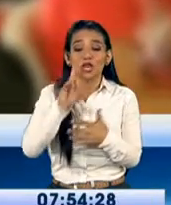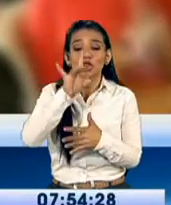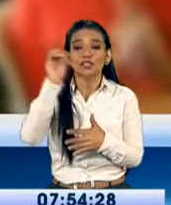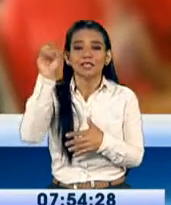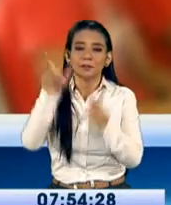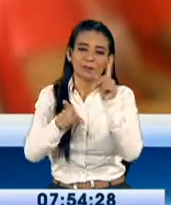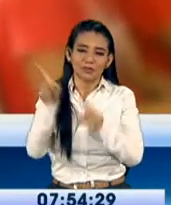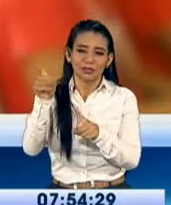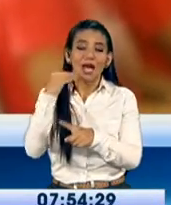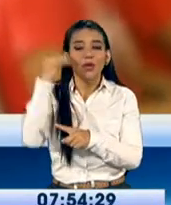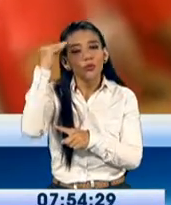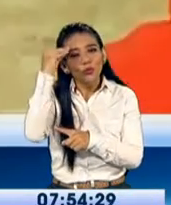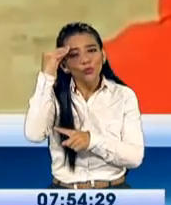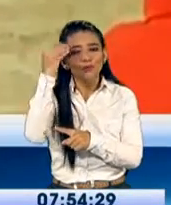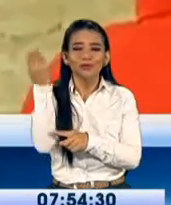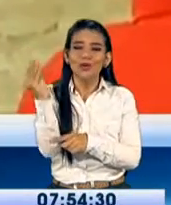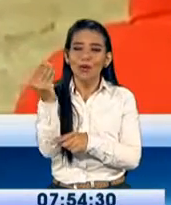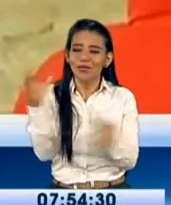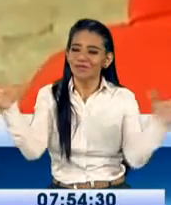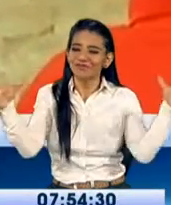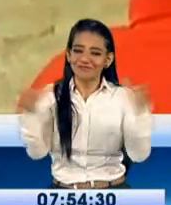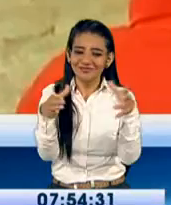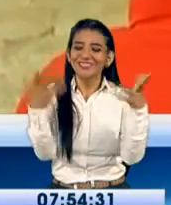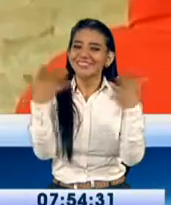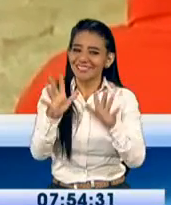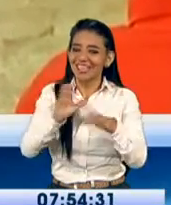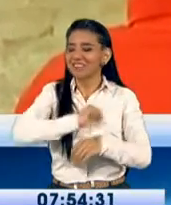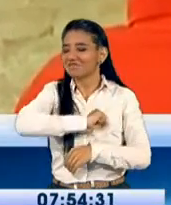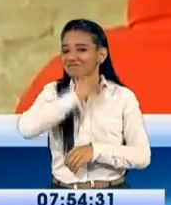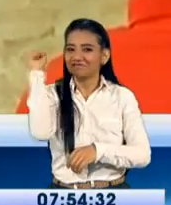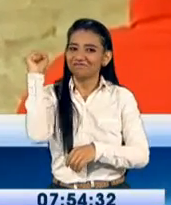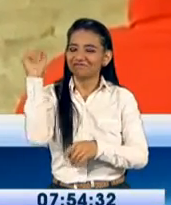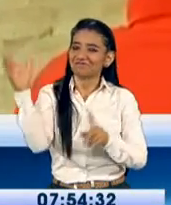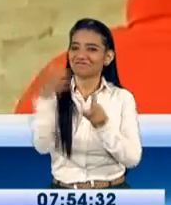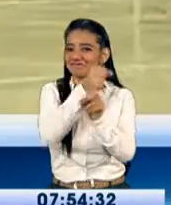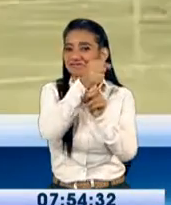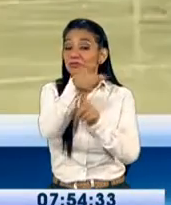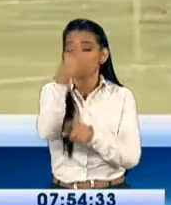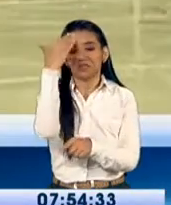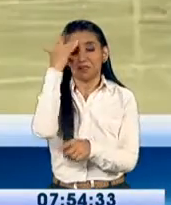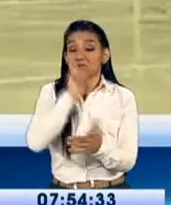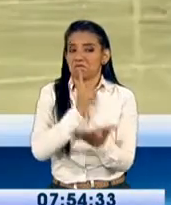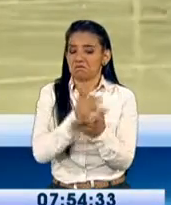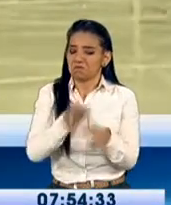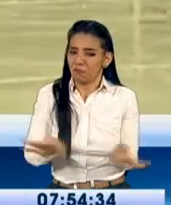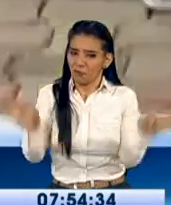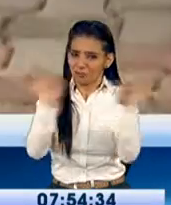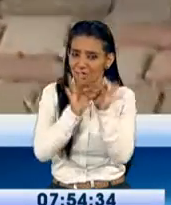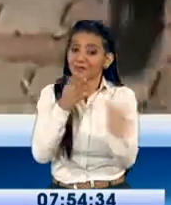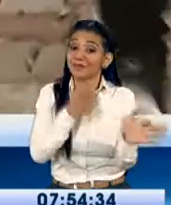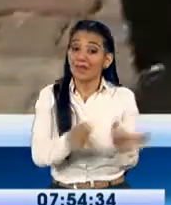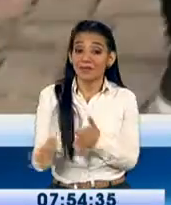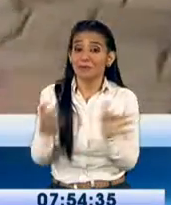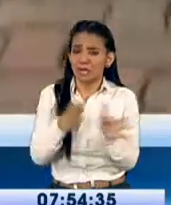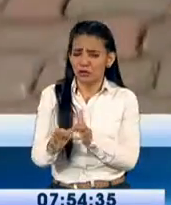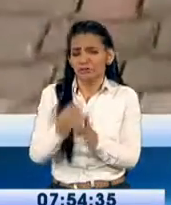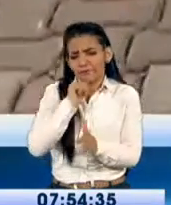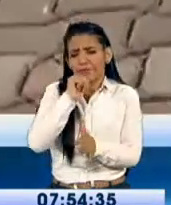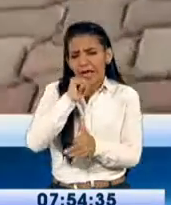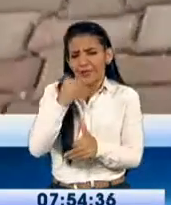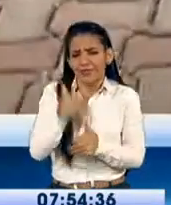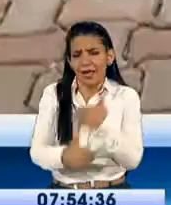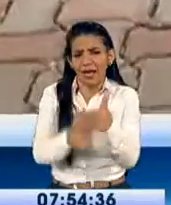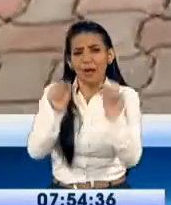entre adultos y adolescentes alcanzaron este triunfo. Saben que es un paso importante en el camino que aún les espera